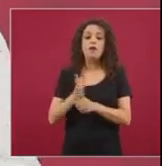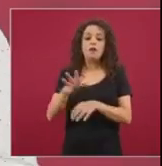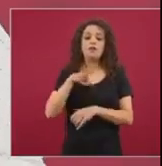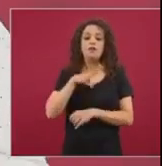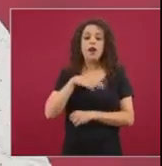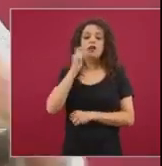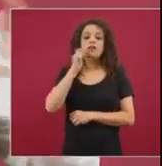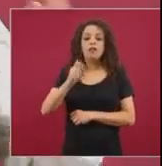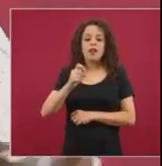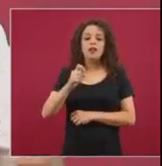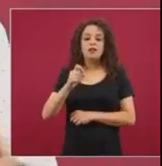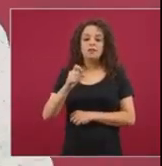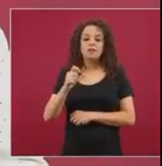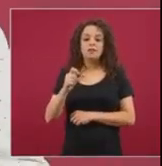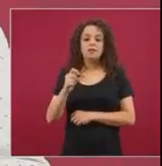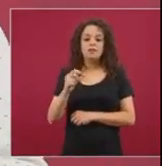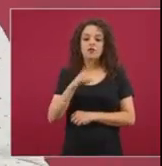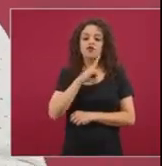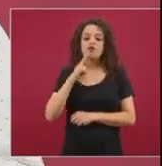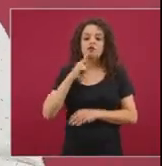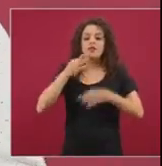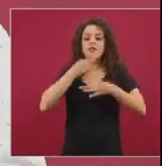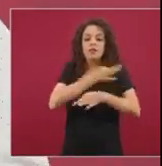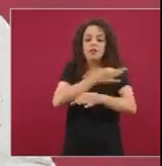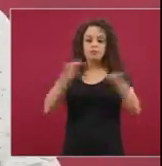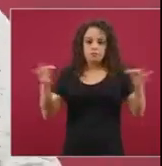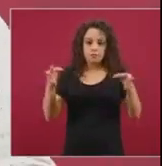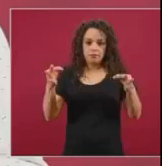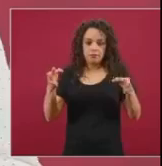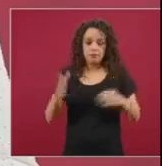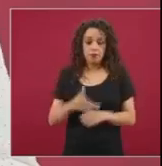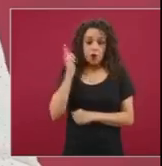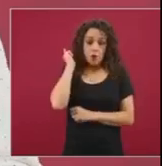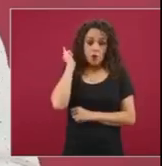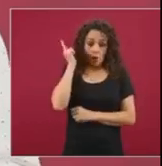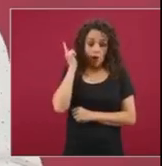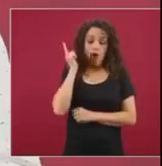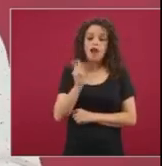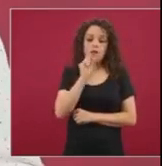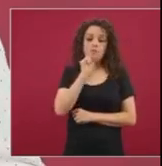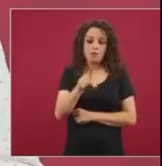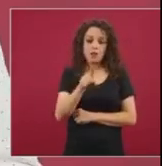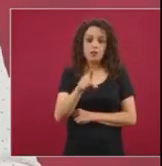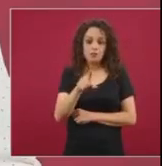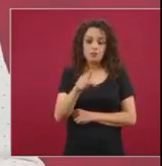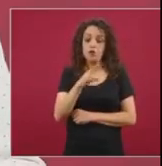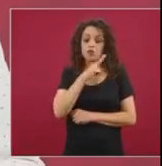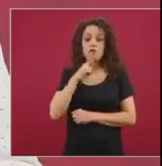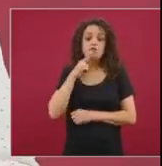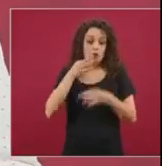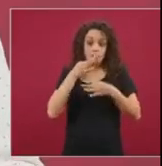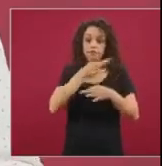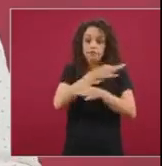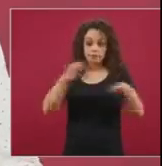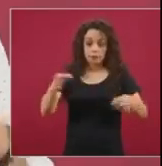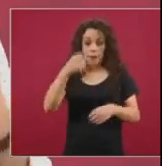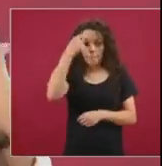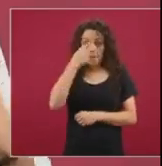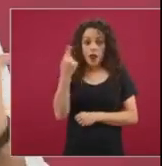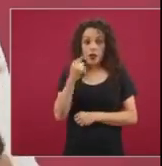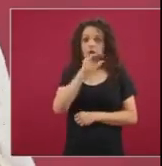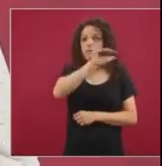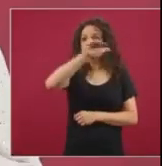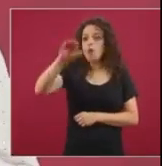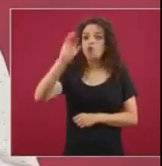que haya notas en las que agradezcamos a todo el personal de salud el sacrificio que está haciendo.